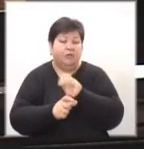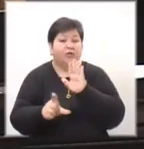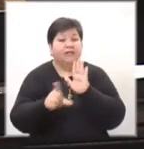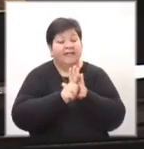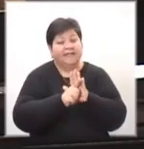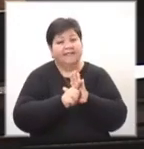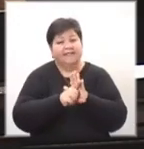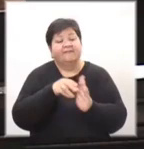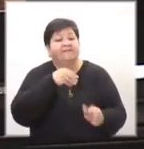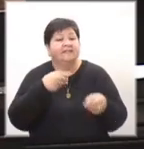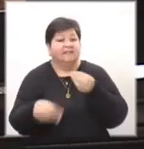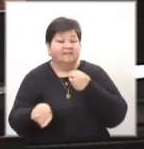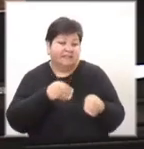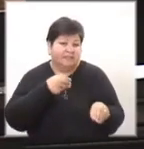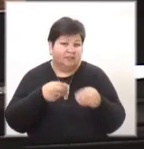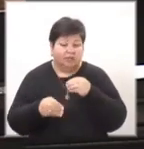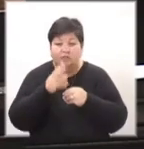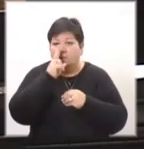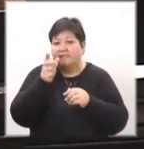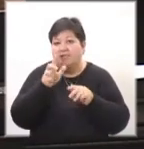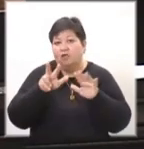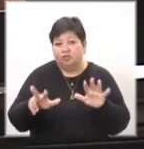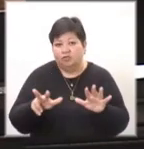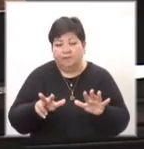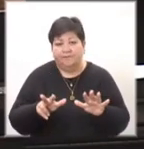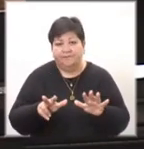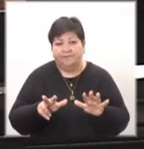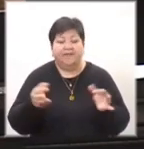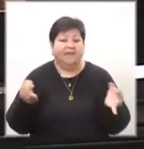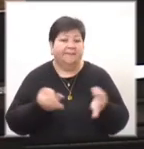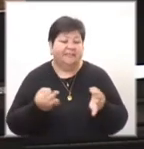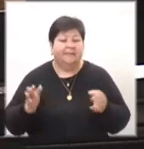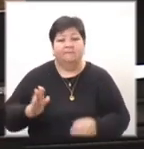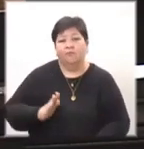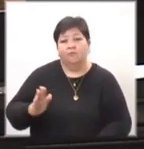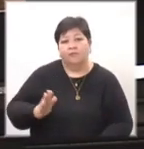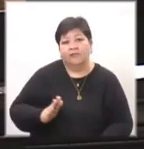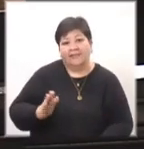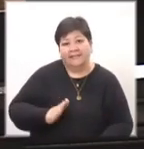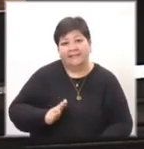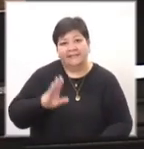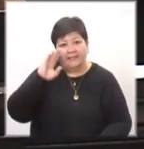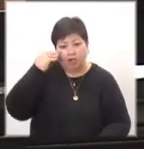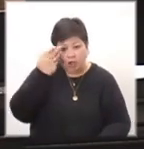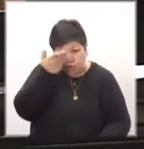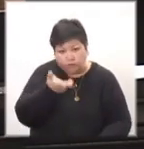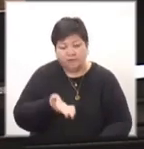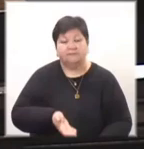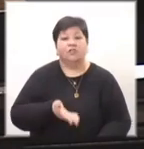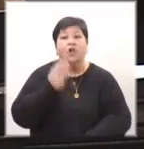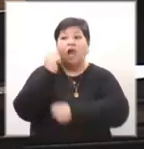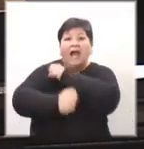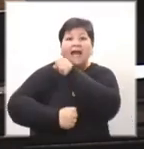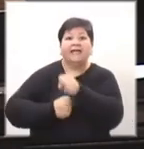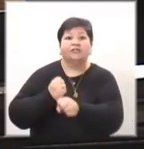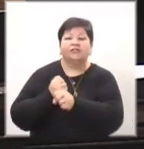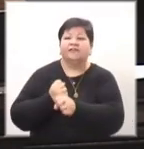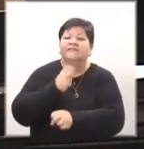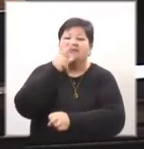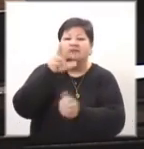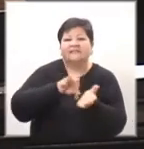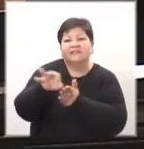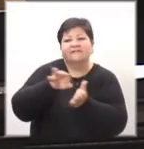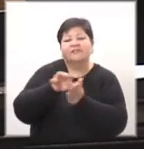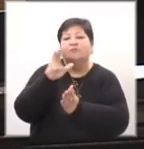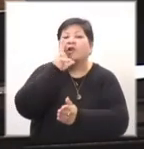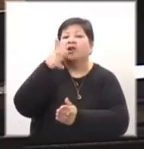de Flexibilización de 2008, en particular en las mujeres, con el reconocimiento de años de servicios por hijos. Es la